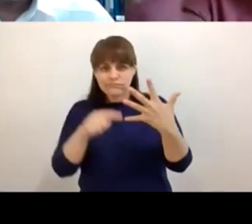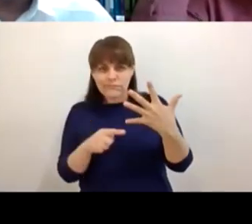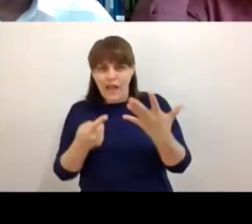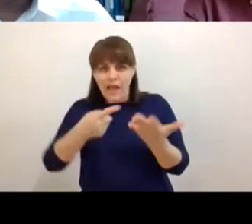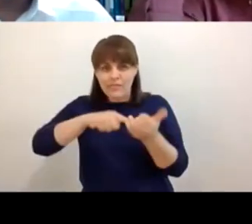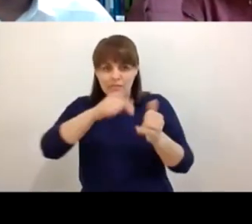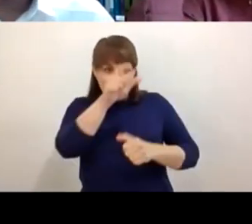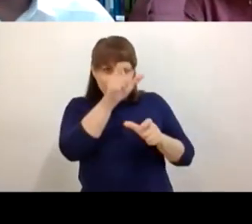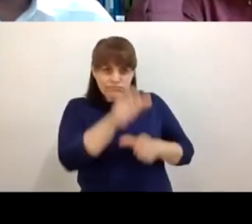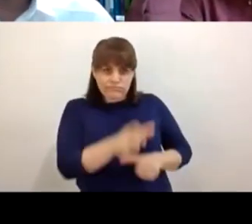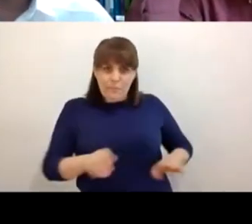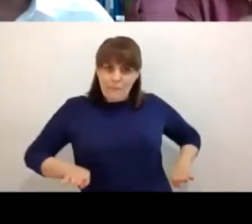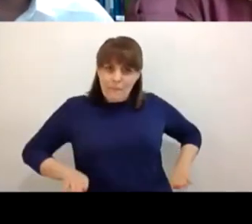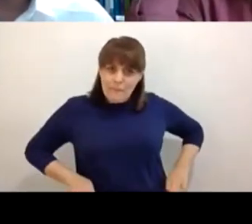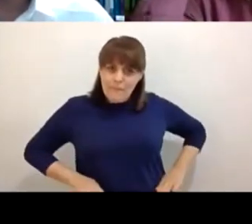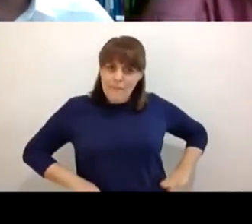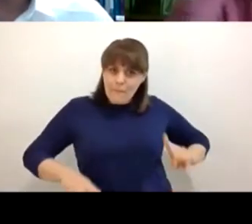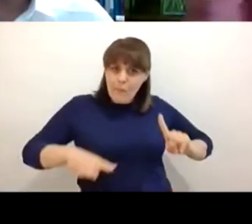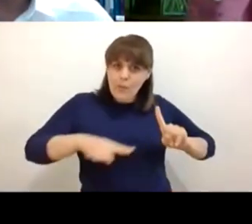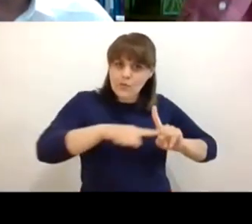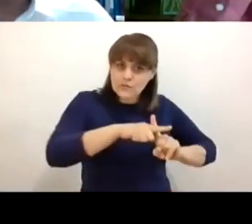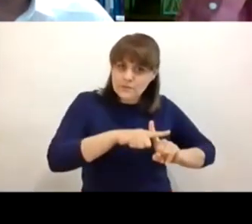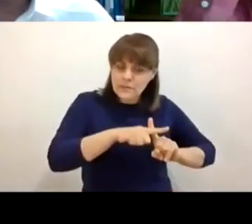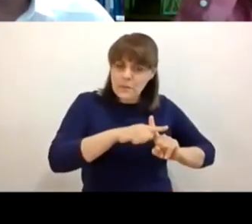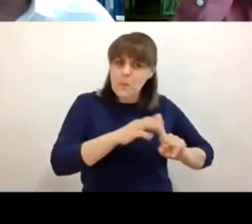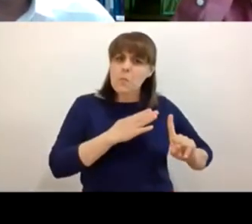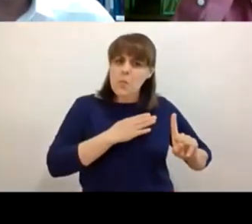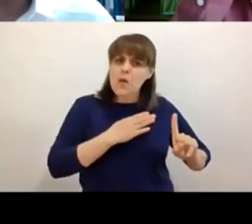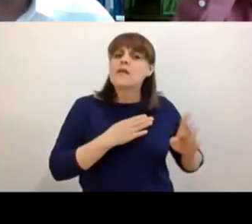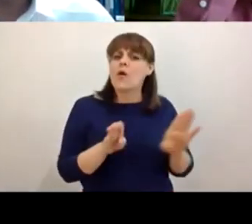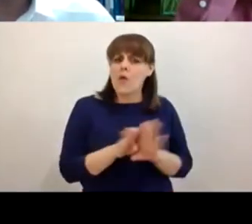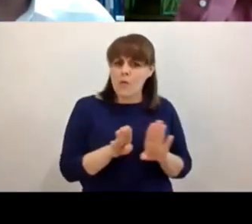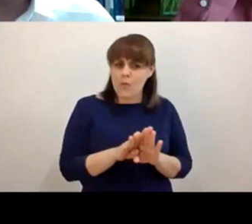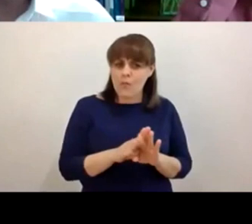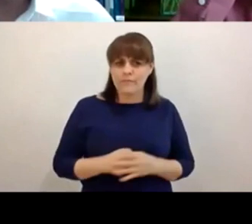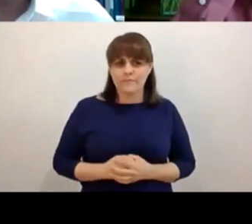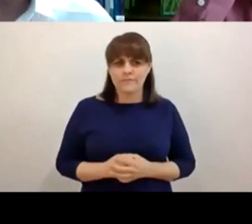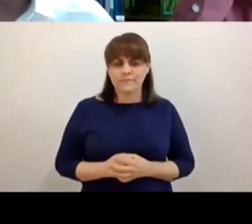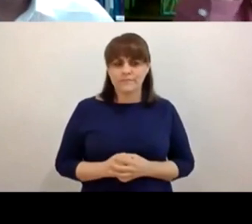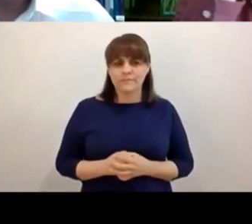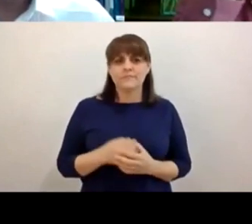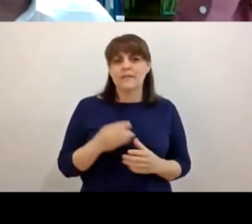que muchas veces en estos foros el hablar, por ejemplo, de uno de ellos,